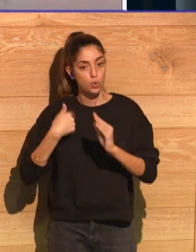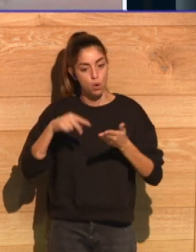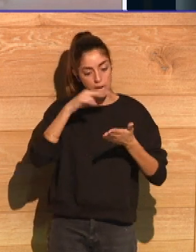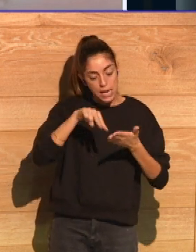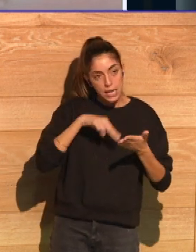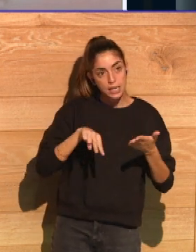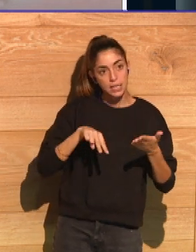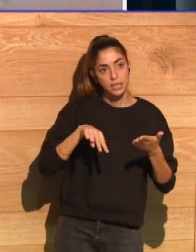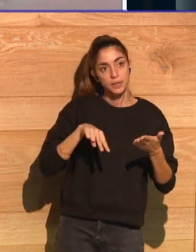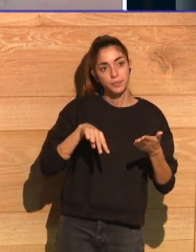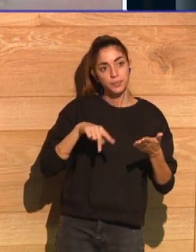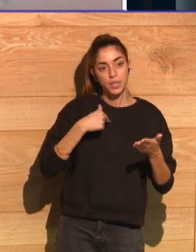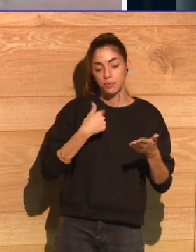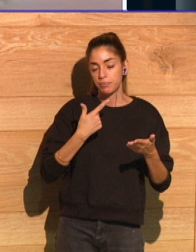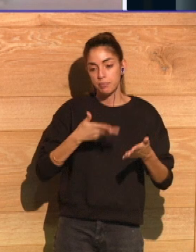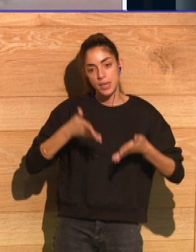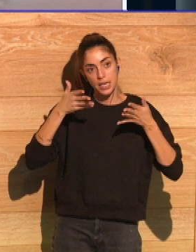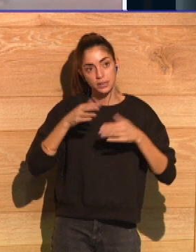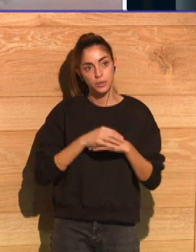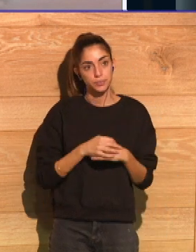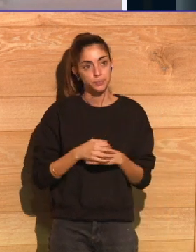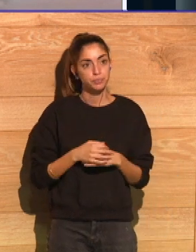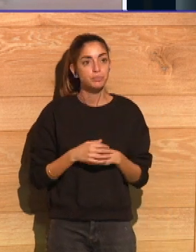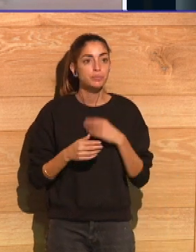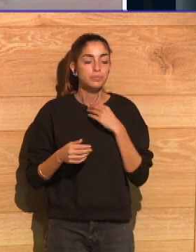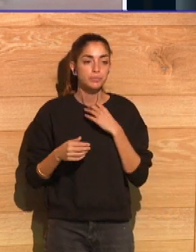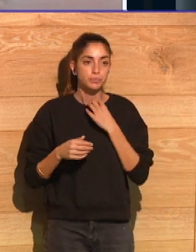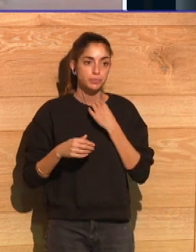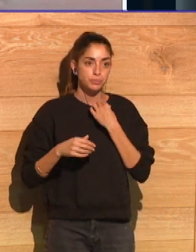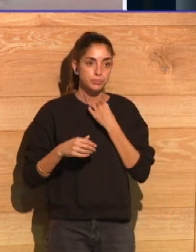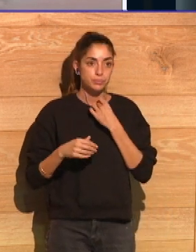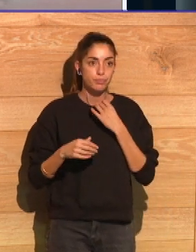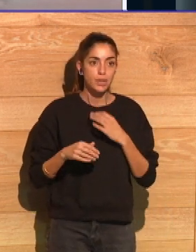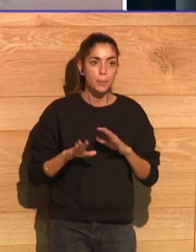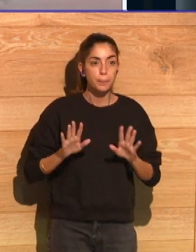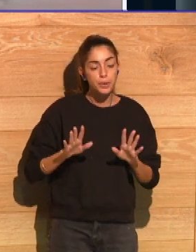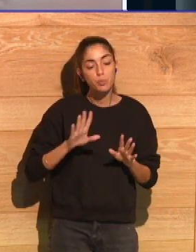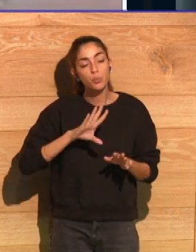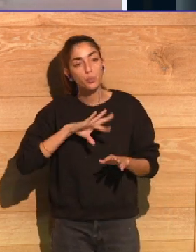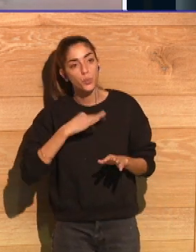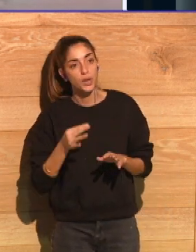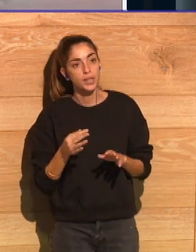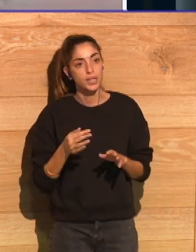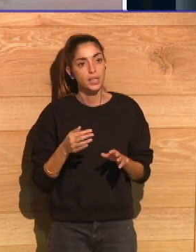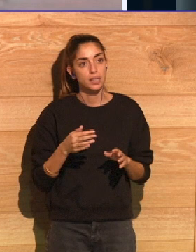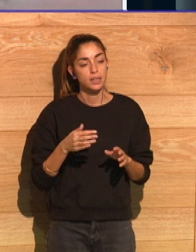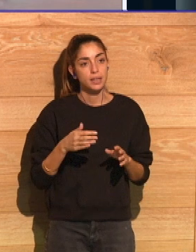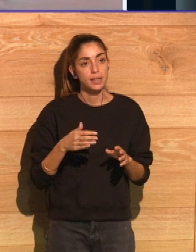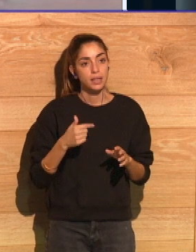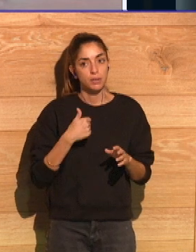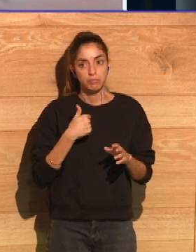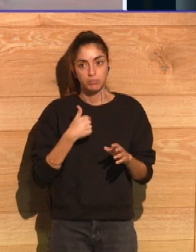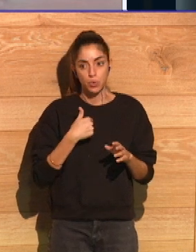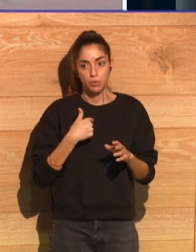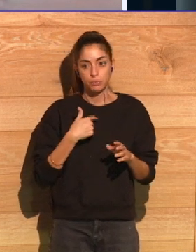escrita por Megan Marshall. Y, bueno, de alguna manera realmente me